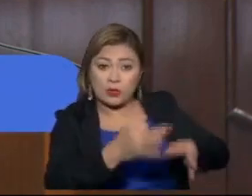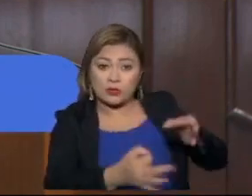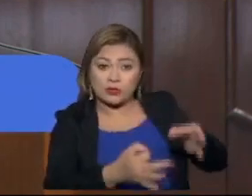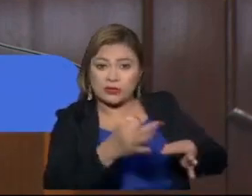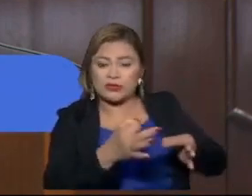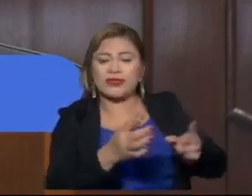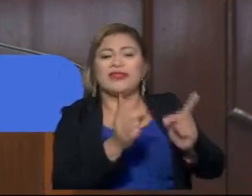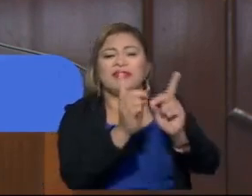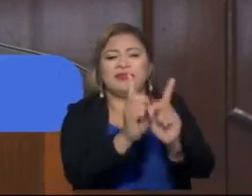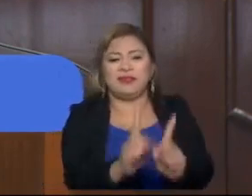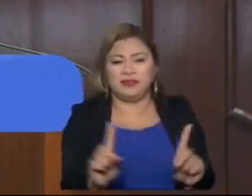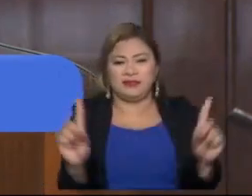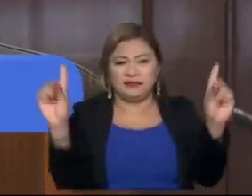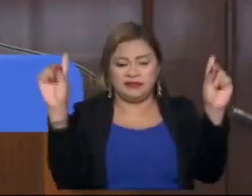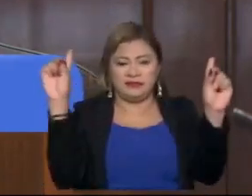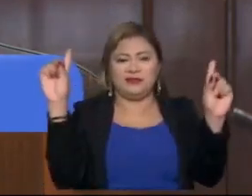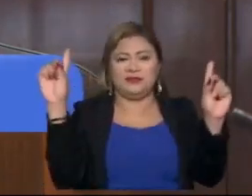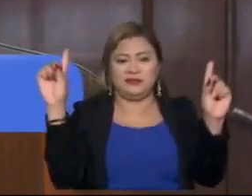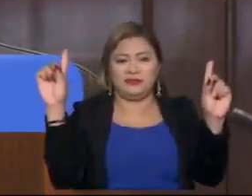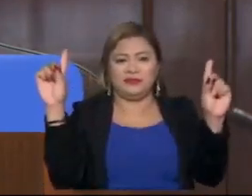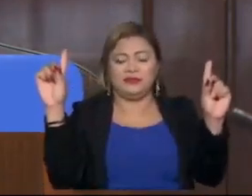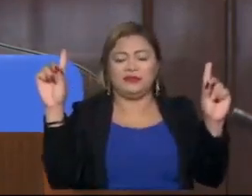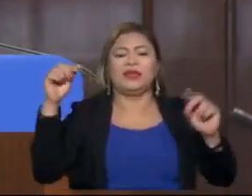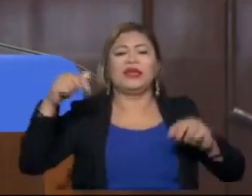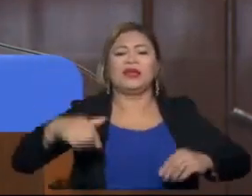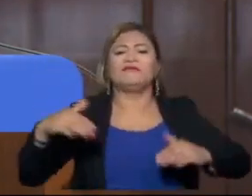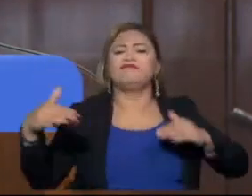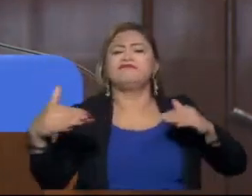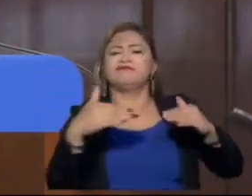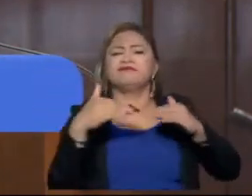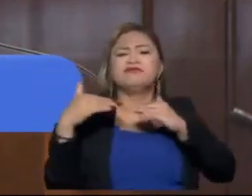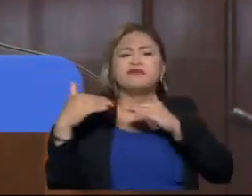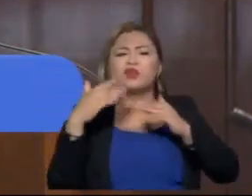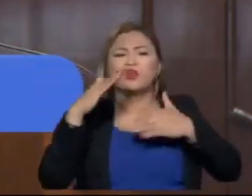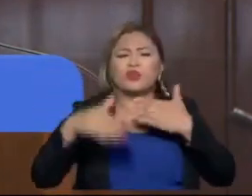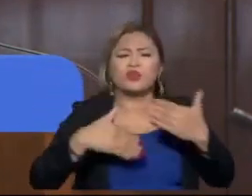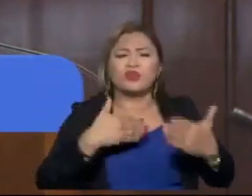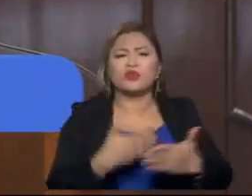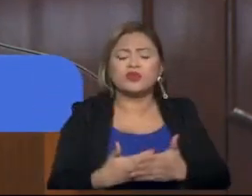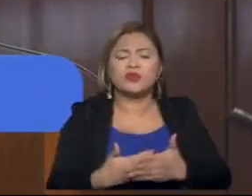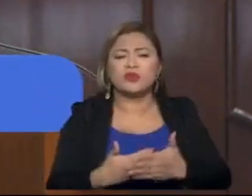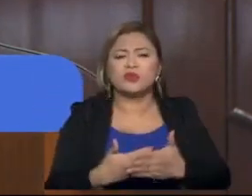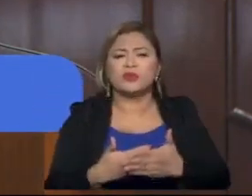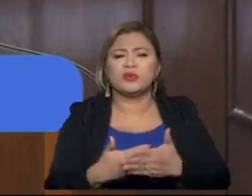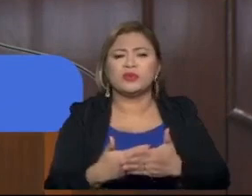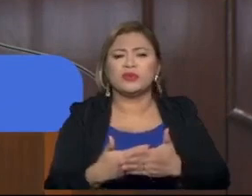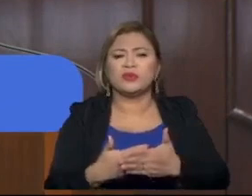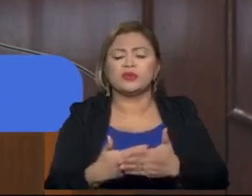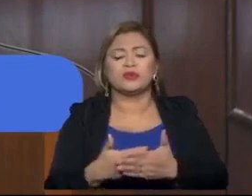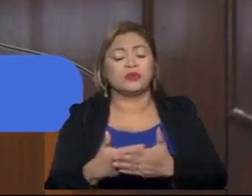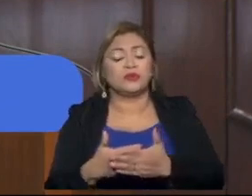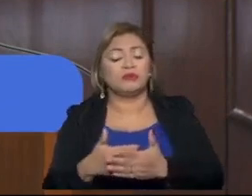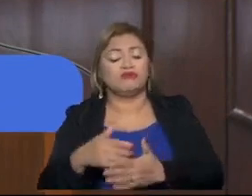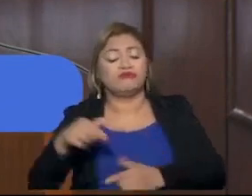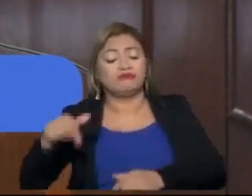la democracia, al garantizar la igualdad de todos ante la